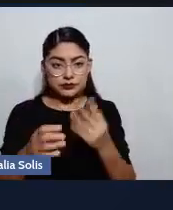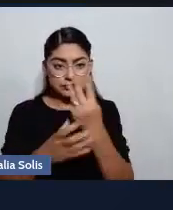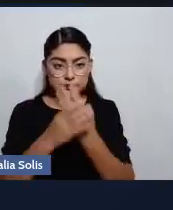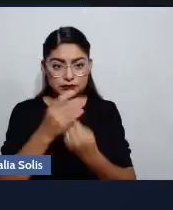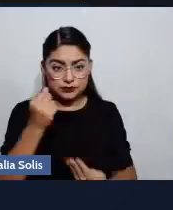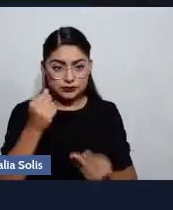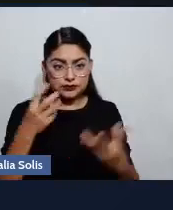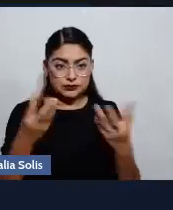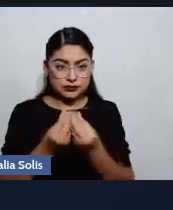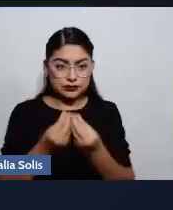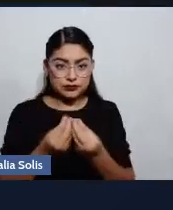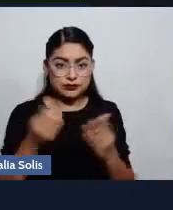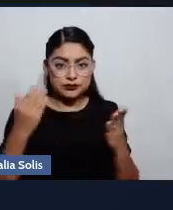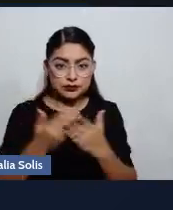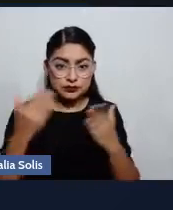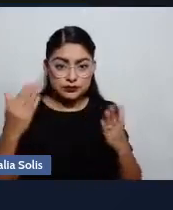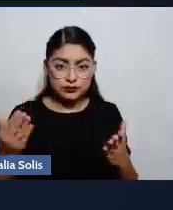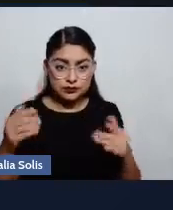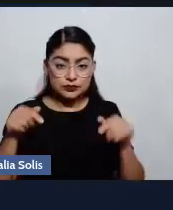que se busca ahora es que